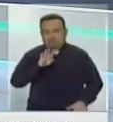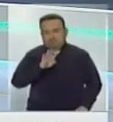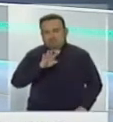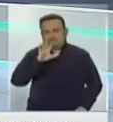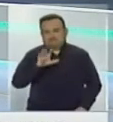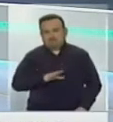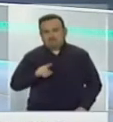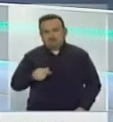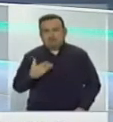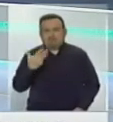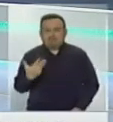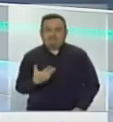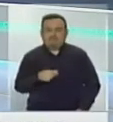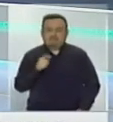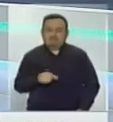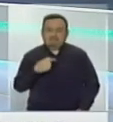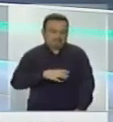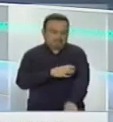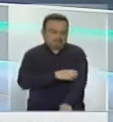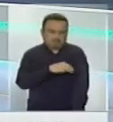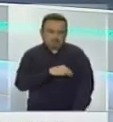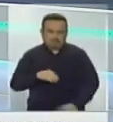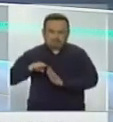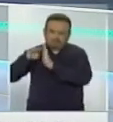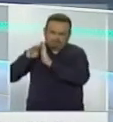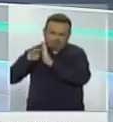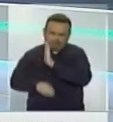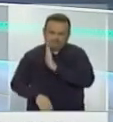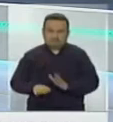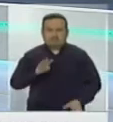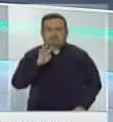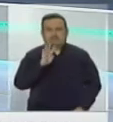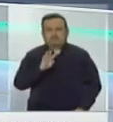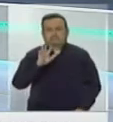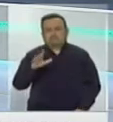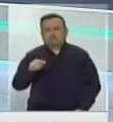ventas presenciales del comercio en la región metropolitana han caído un